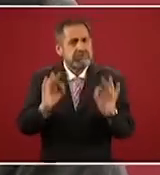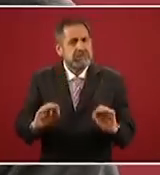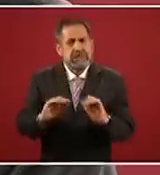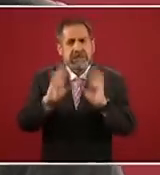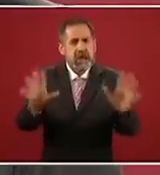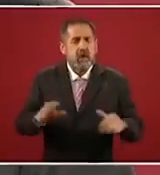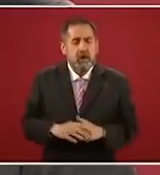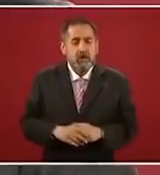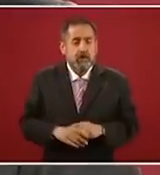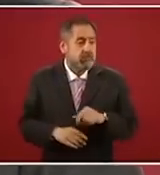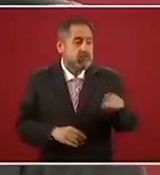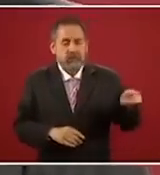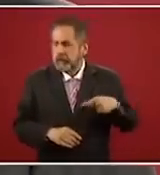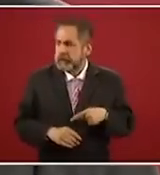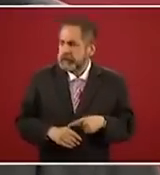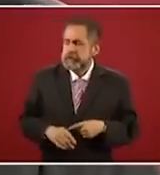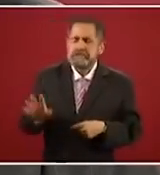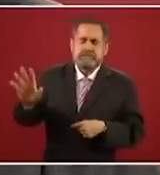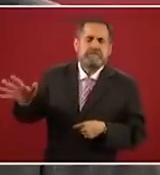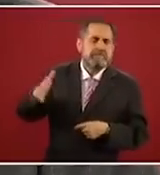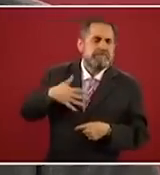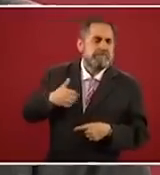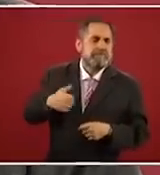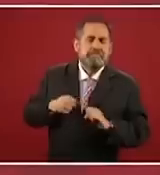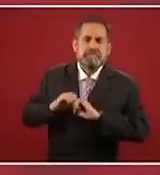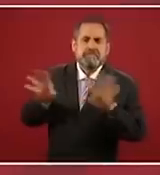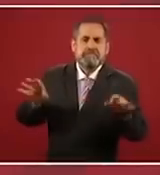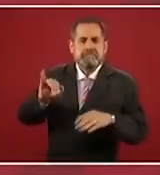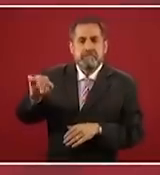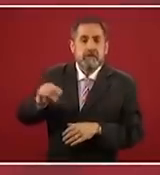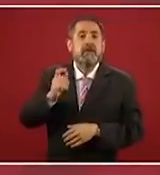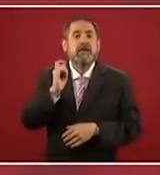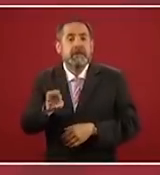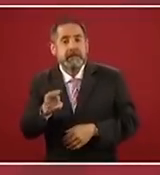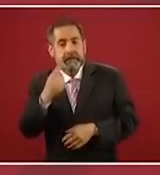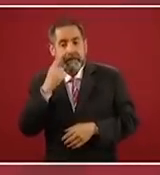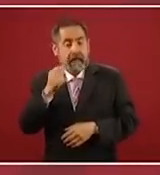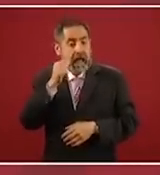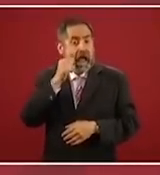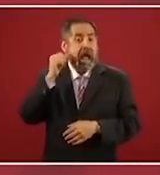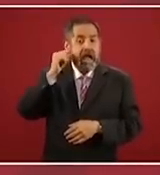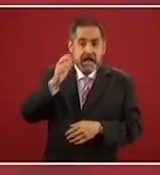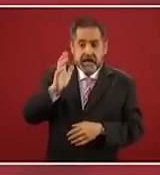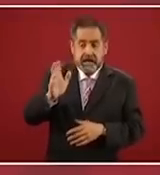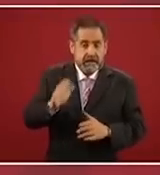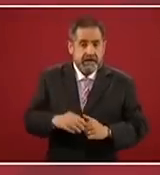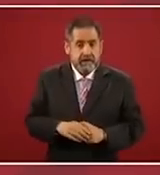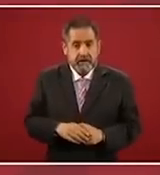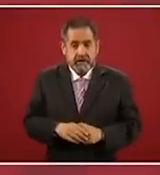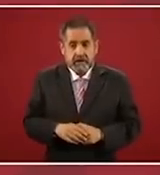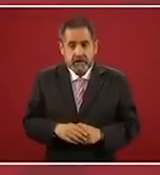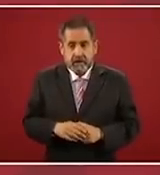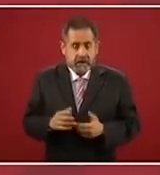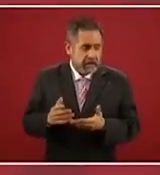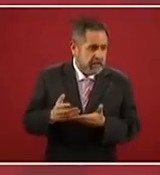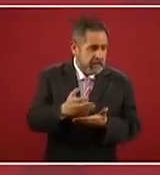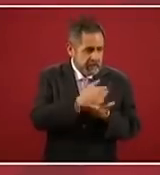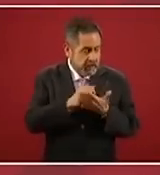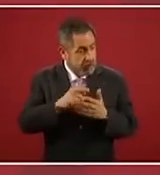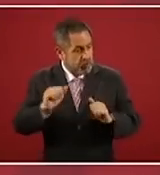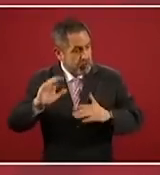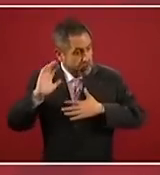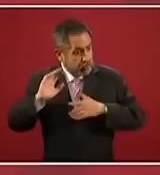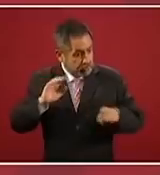tan lo entendieron que ayer ya obtuvimos